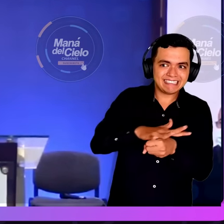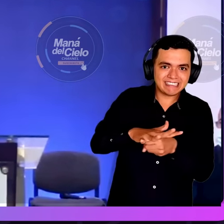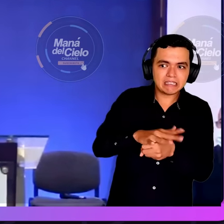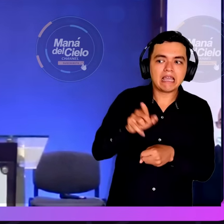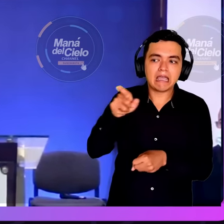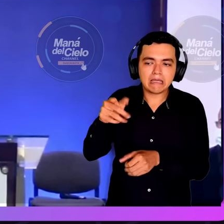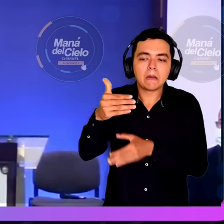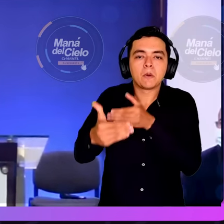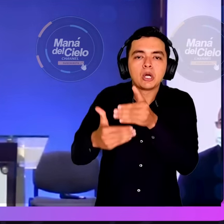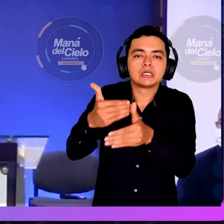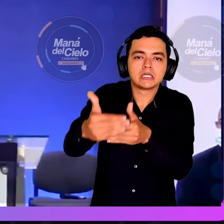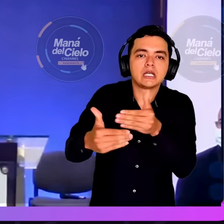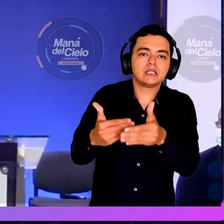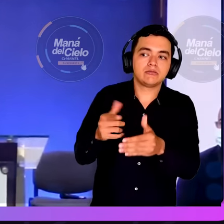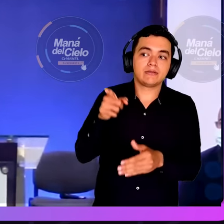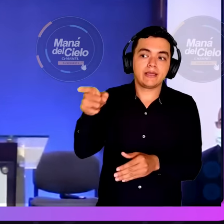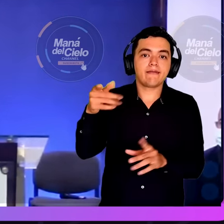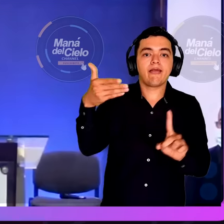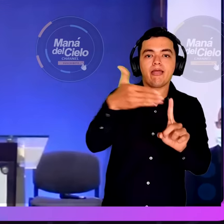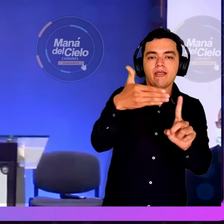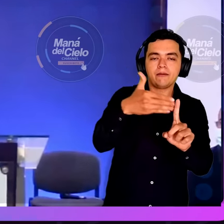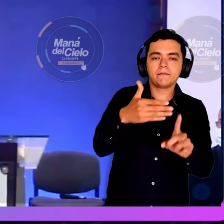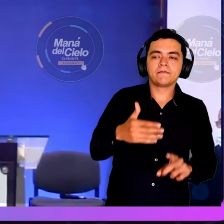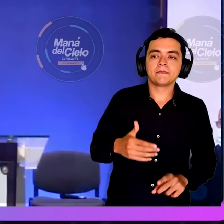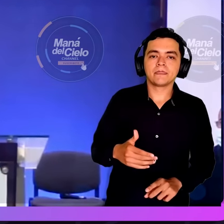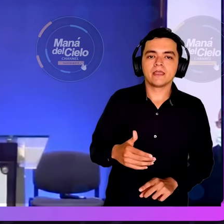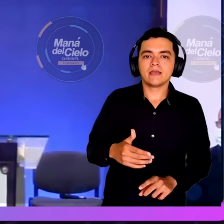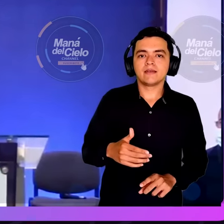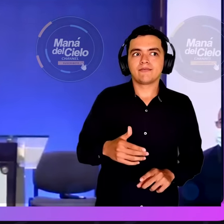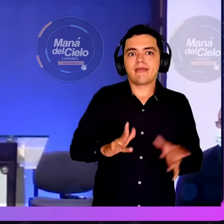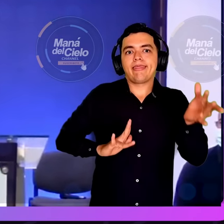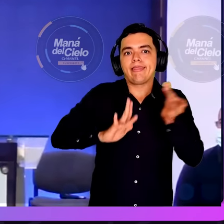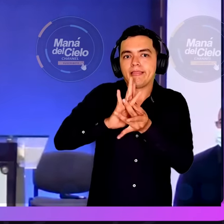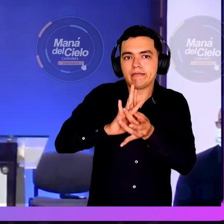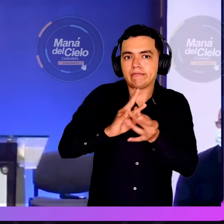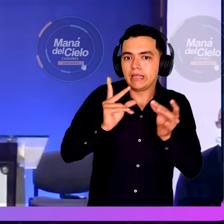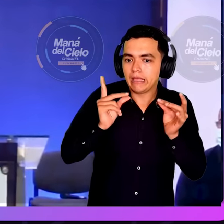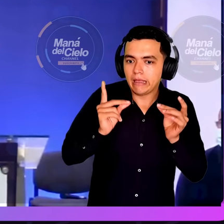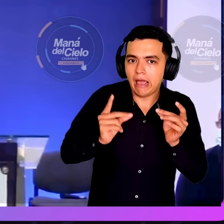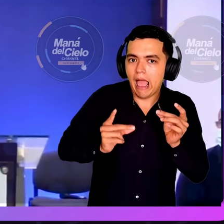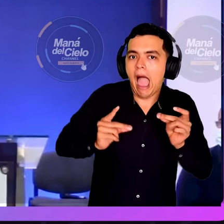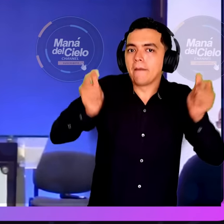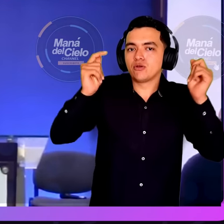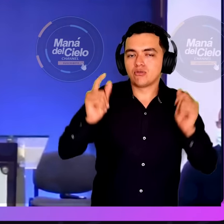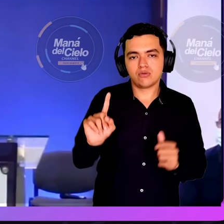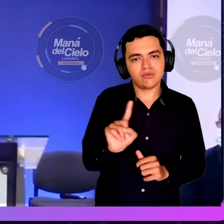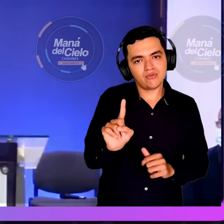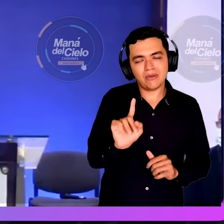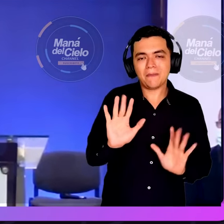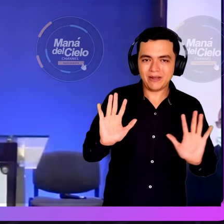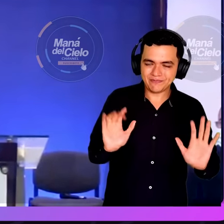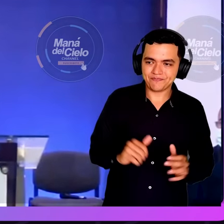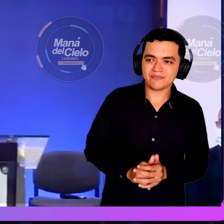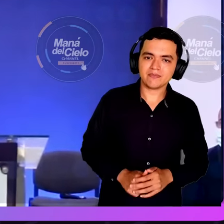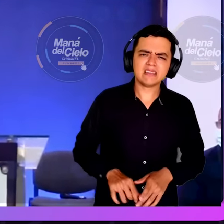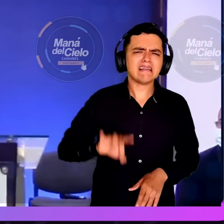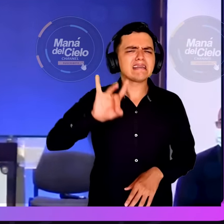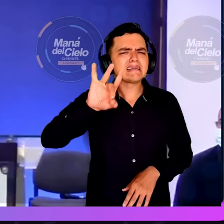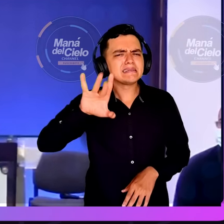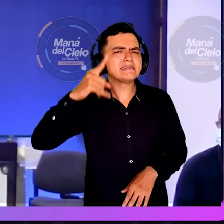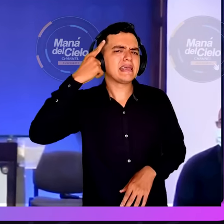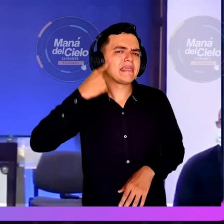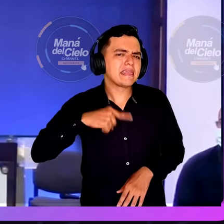listo, con tal de que no te pierdas, con tal de que siga, bueno, fue, se casaron todo. Pero resulta que, claro, lo que se le había dicho, comenzó a tener problemitas